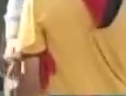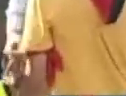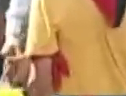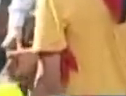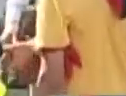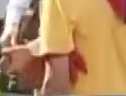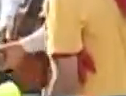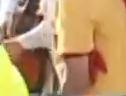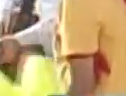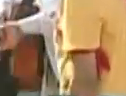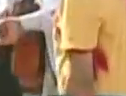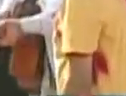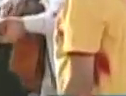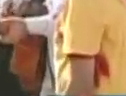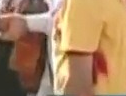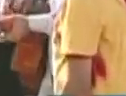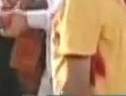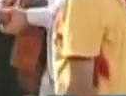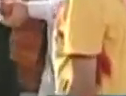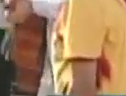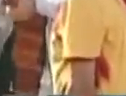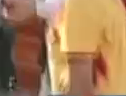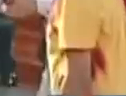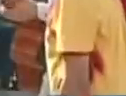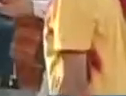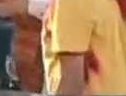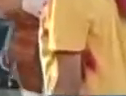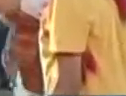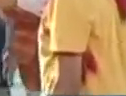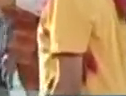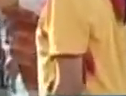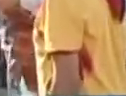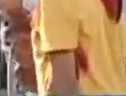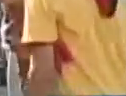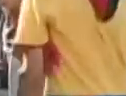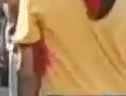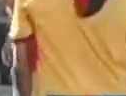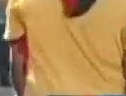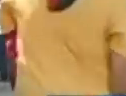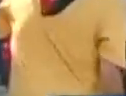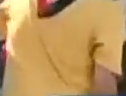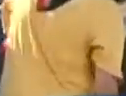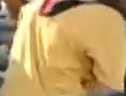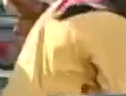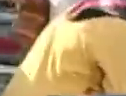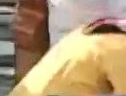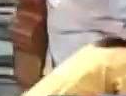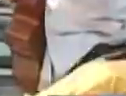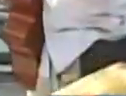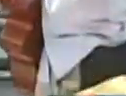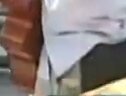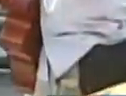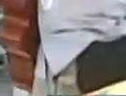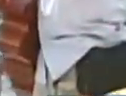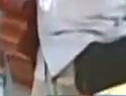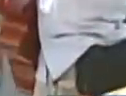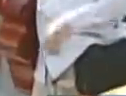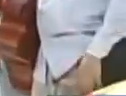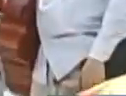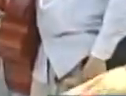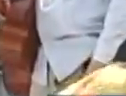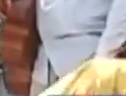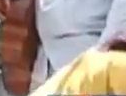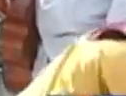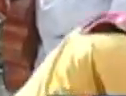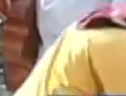lo diría? Sí, el presidente de la República, Nicolás Maduro, lineamientos muy claros. Uno de los lineamientos a partir de hoy,